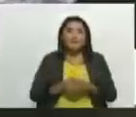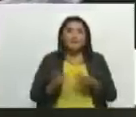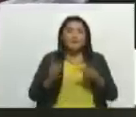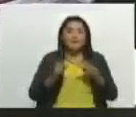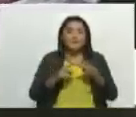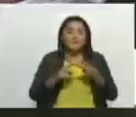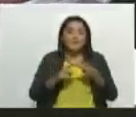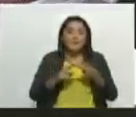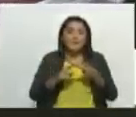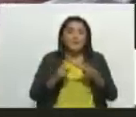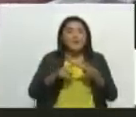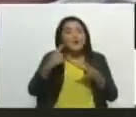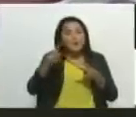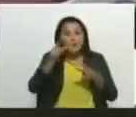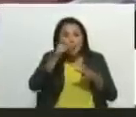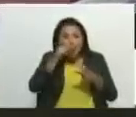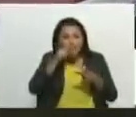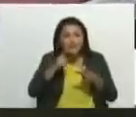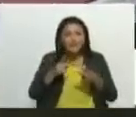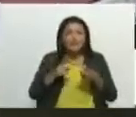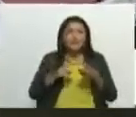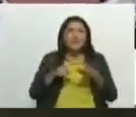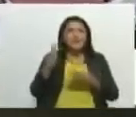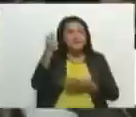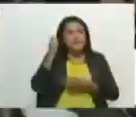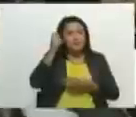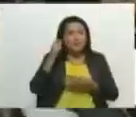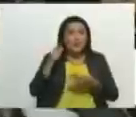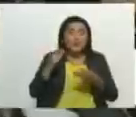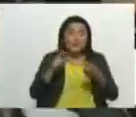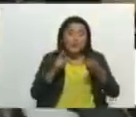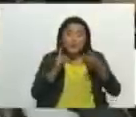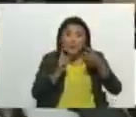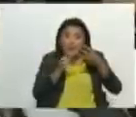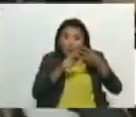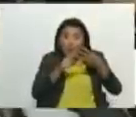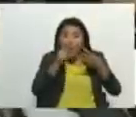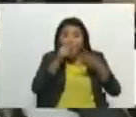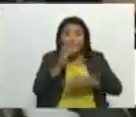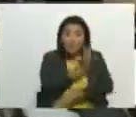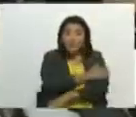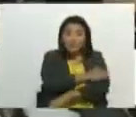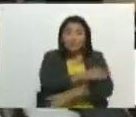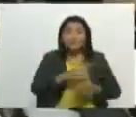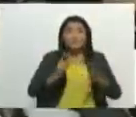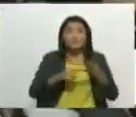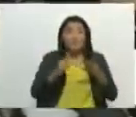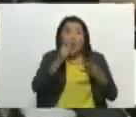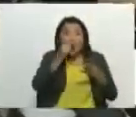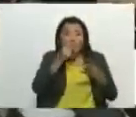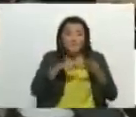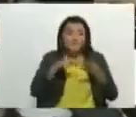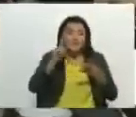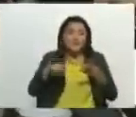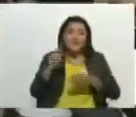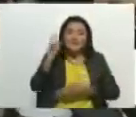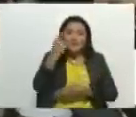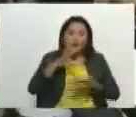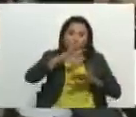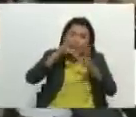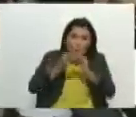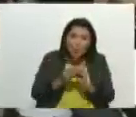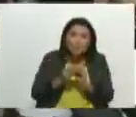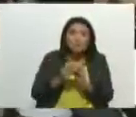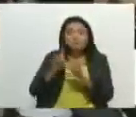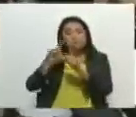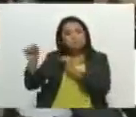Lerma Gómez, Juan Carlos Alvarado, un diputado que vale la pena destacar de oposición, y Omar Ávila, son los parlamentarios que hasta ahora pues se